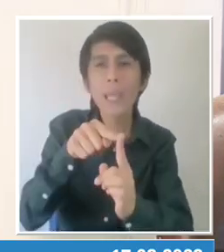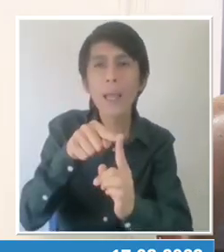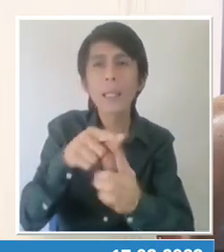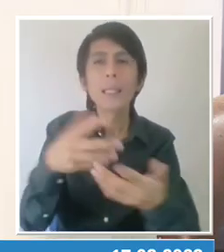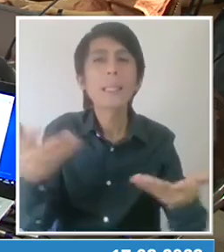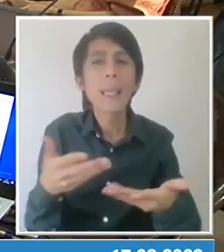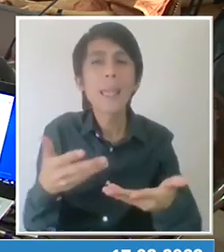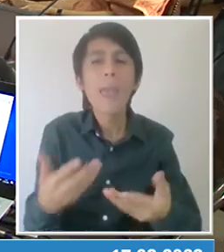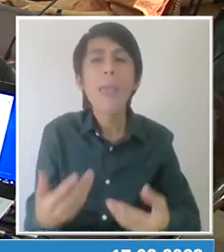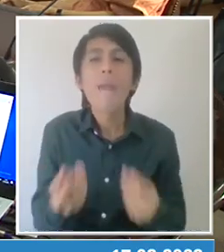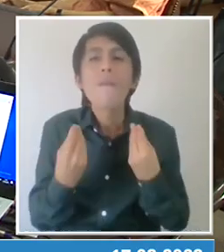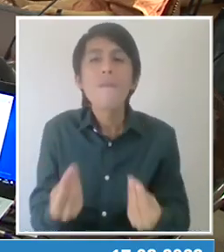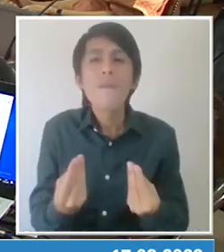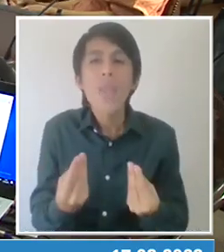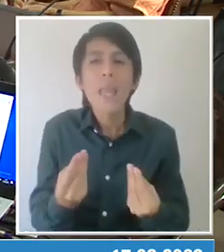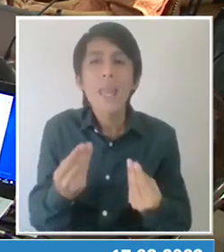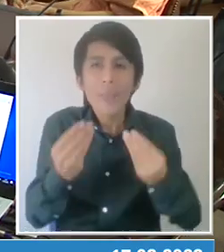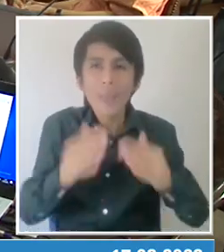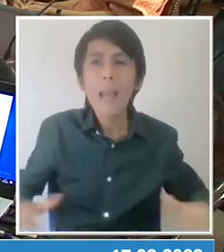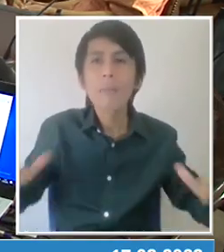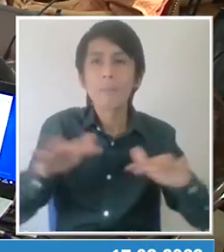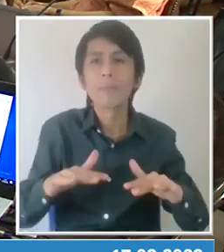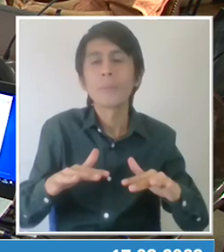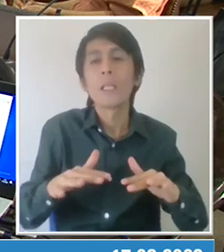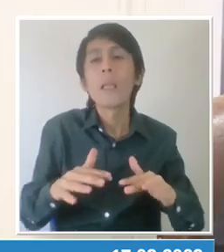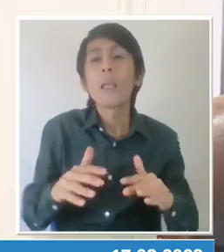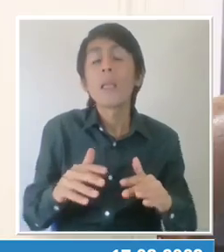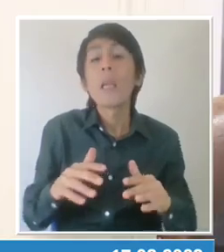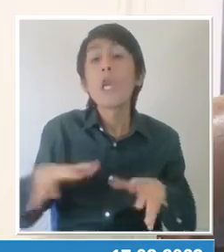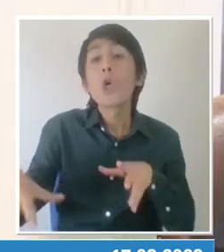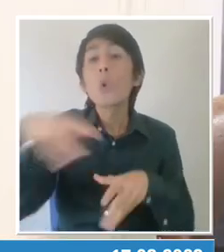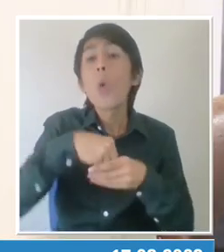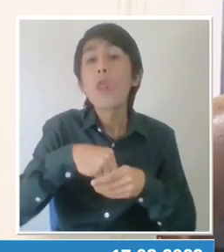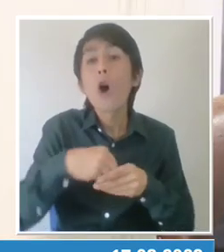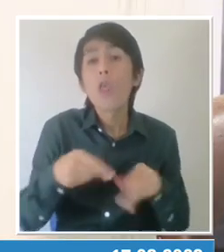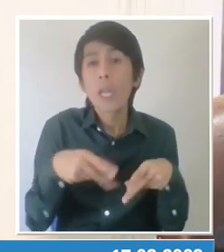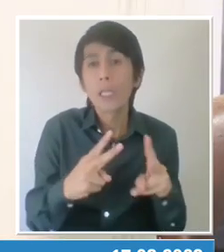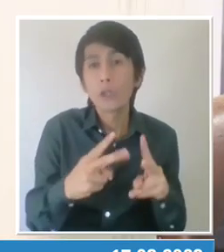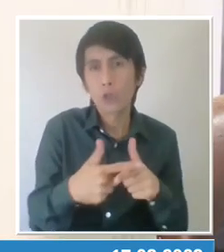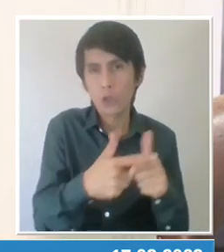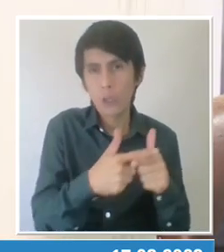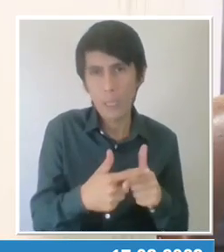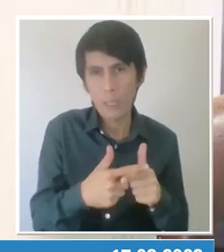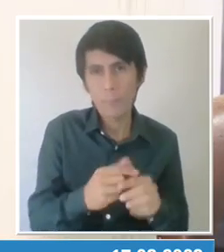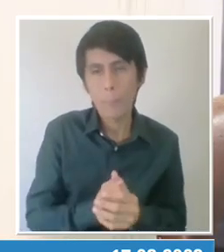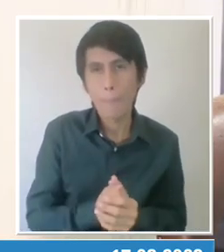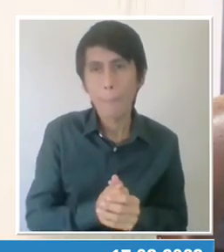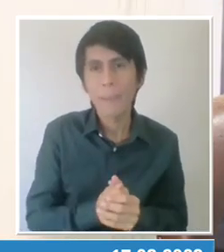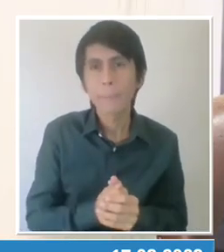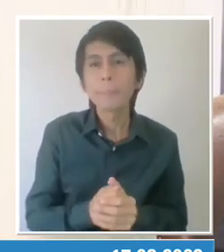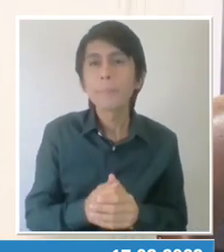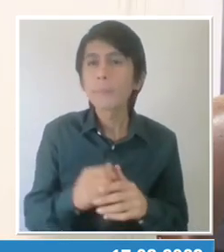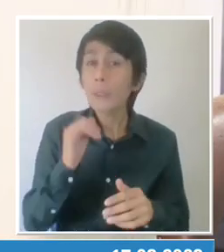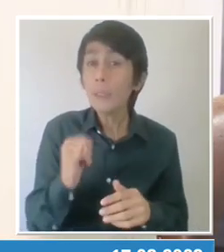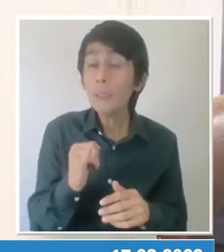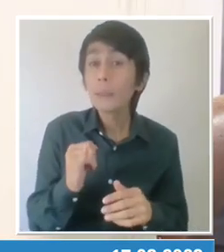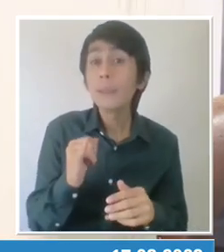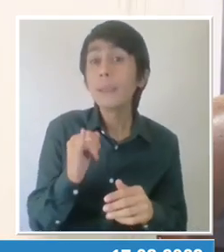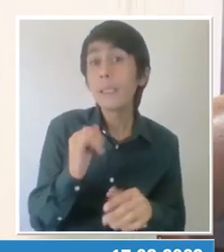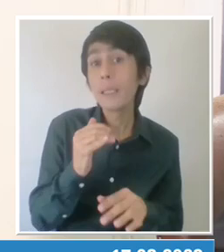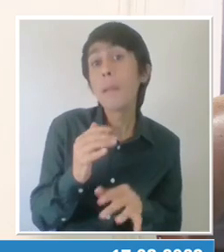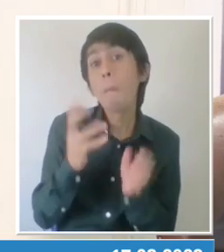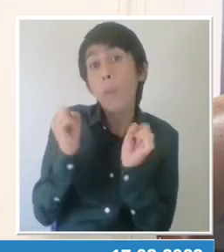incluyendo todos los derechos sociales, en la medida en que sea posible, ¿no es cierto?, tener los recursos con que hacerlo.